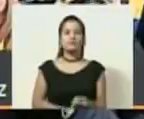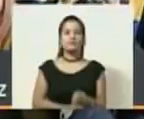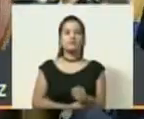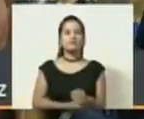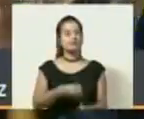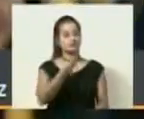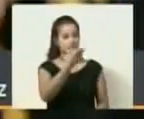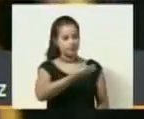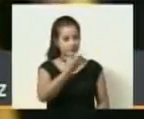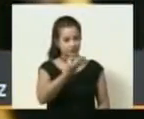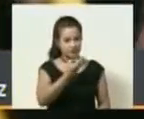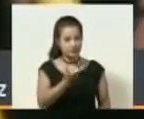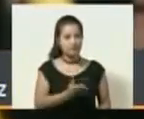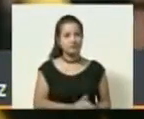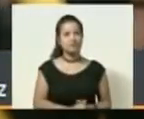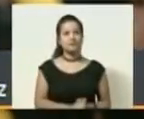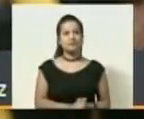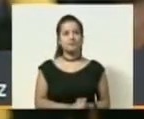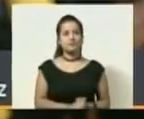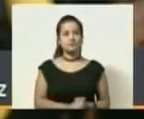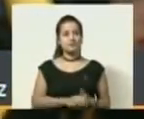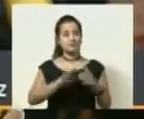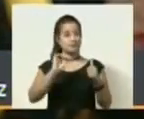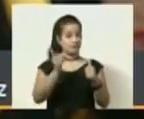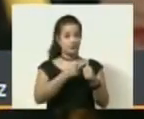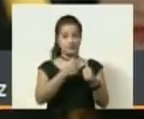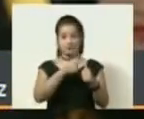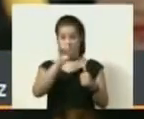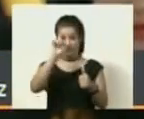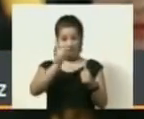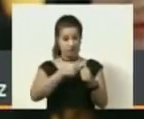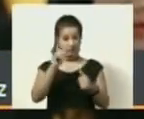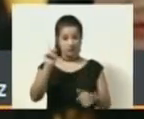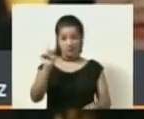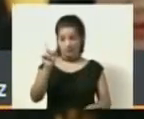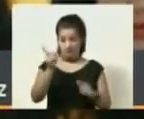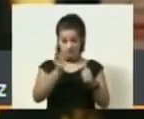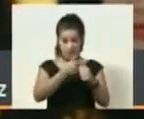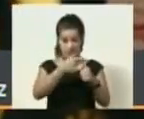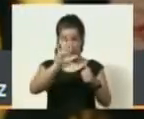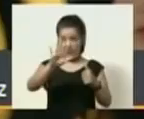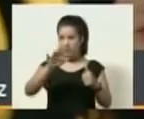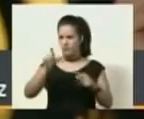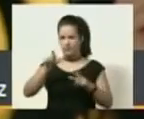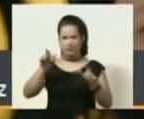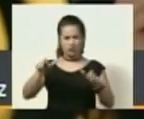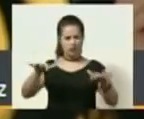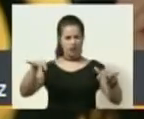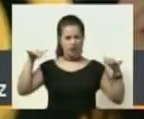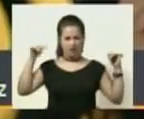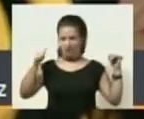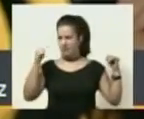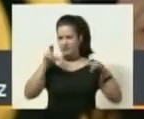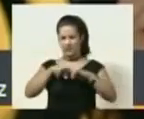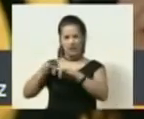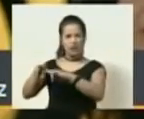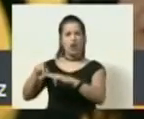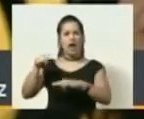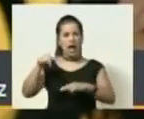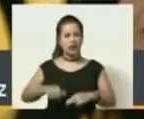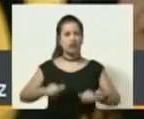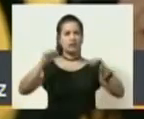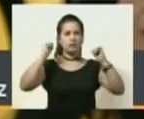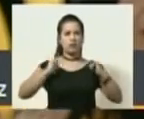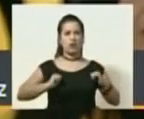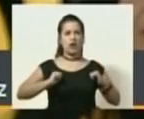tardes. Ante todo quiero decirle a toda esta población que aquí está, que aquí estamos con nuestro morral.